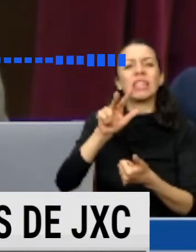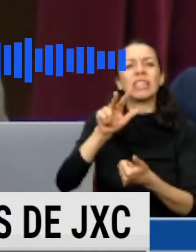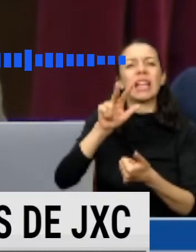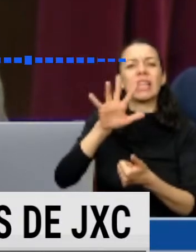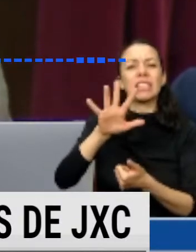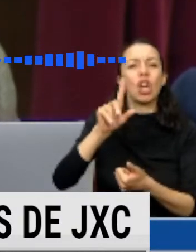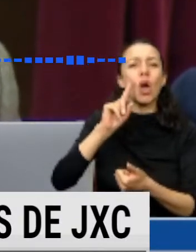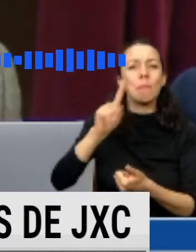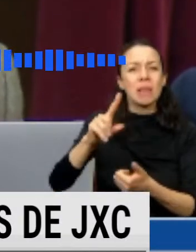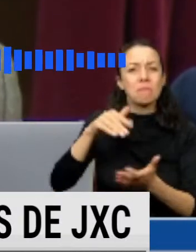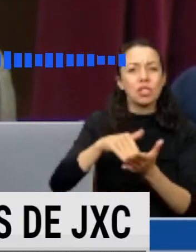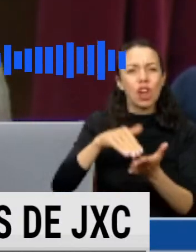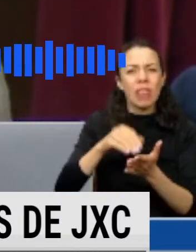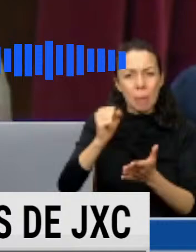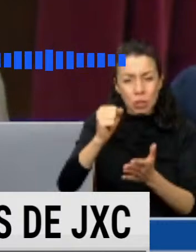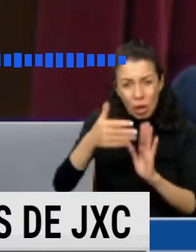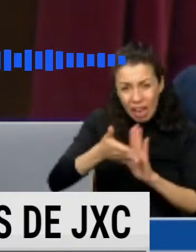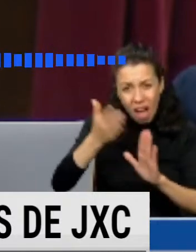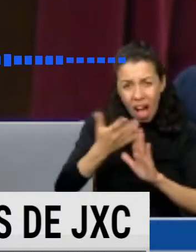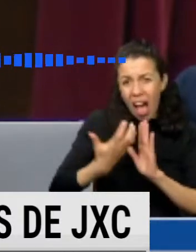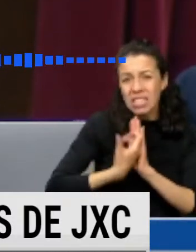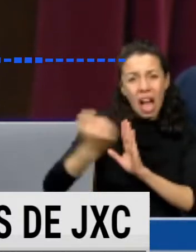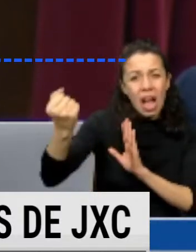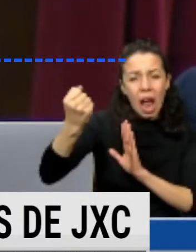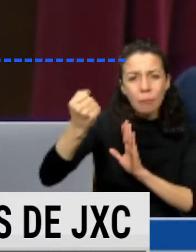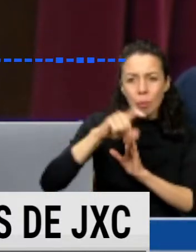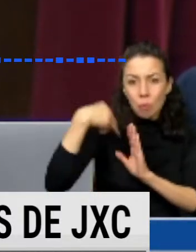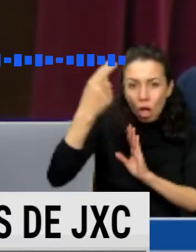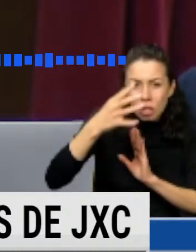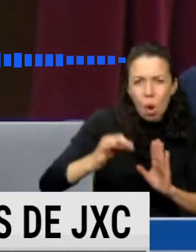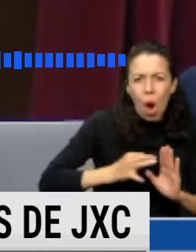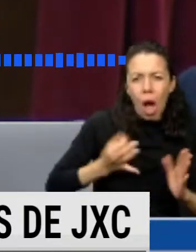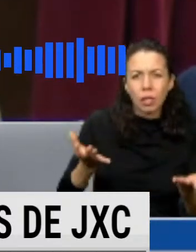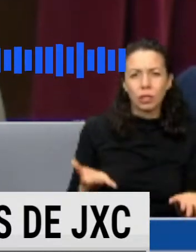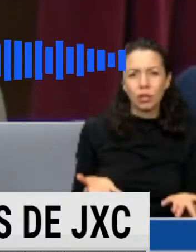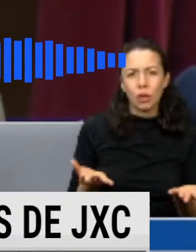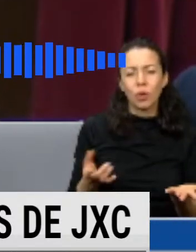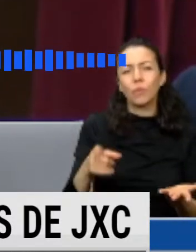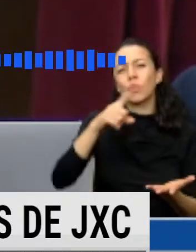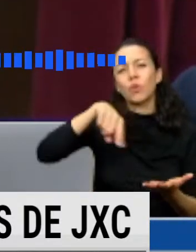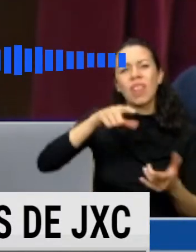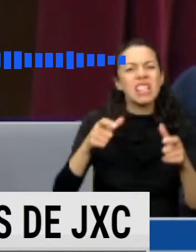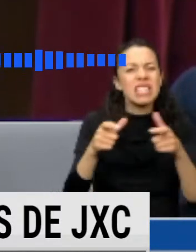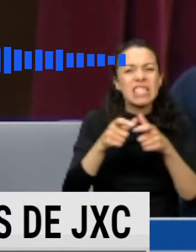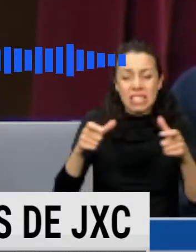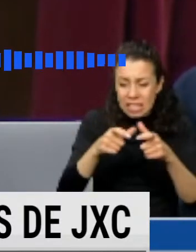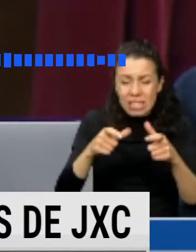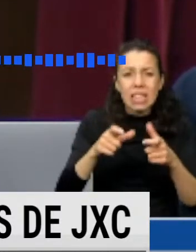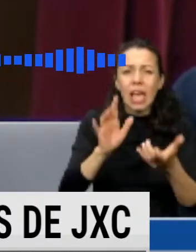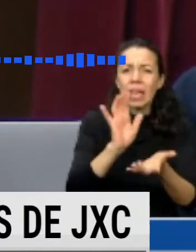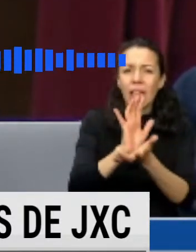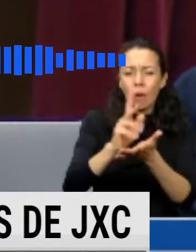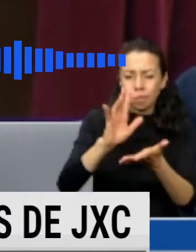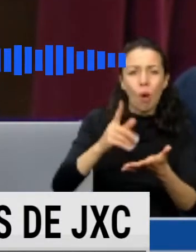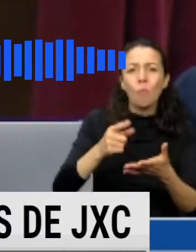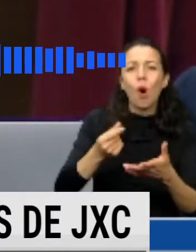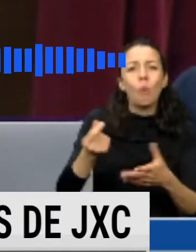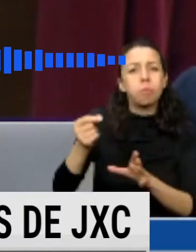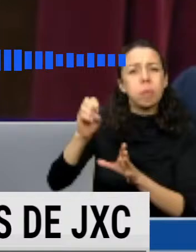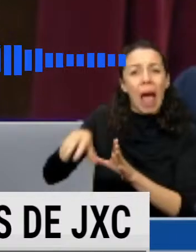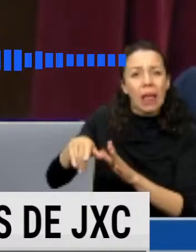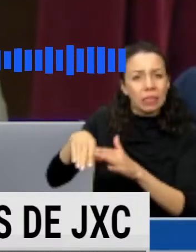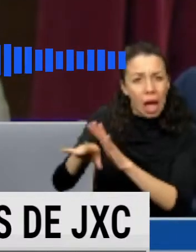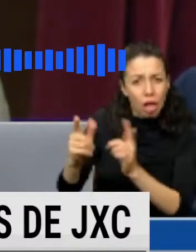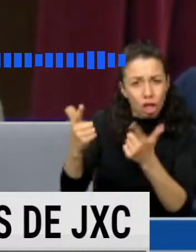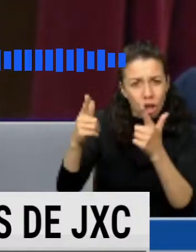partida, porque es lógico. Si las provincias están en situación como están, es porque hay una mala administración nacional. Entonces dije, si nosotros sacamos